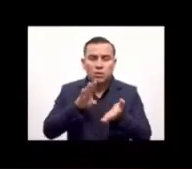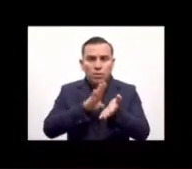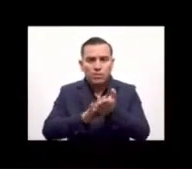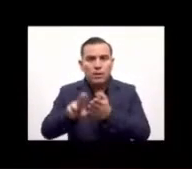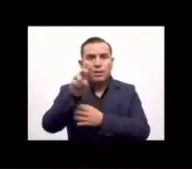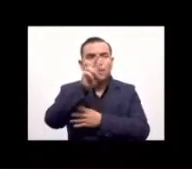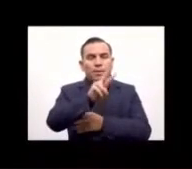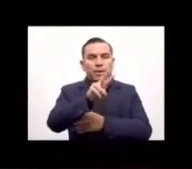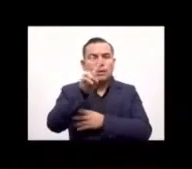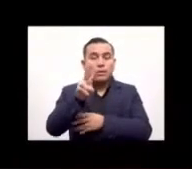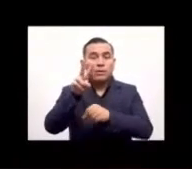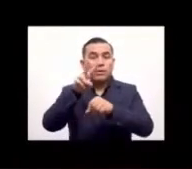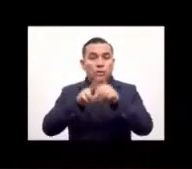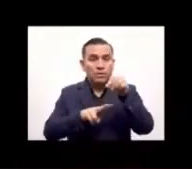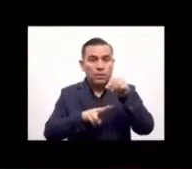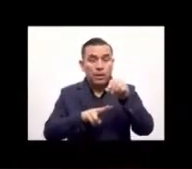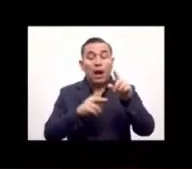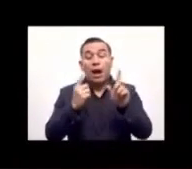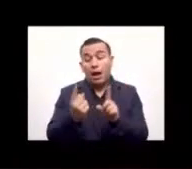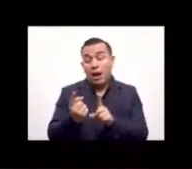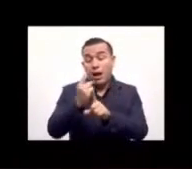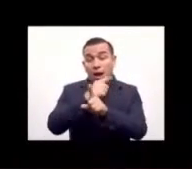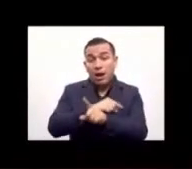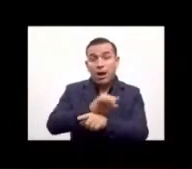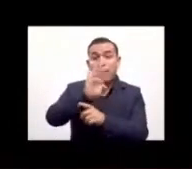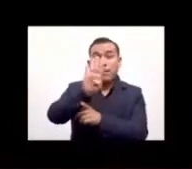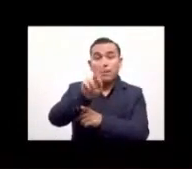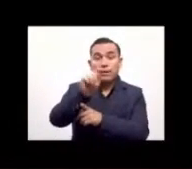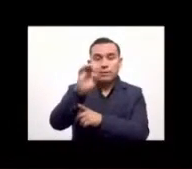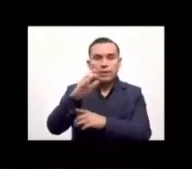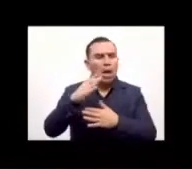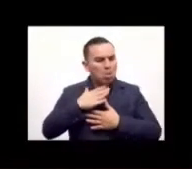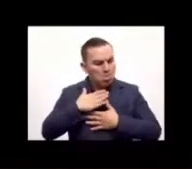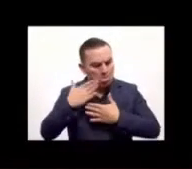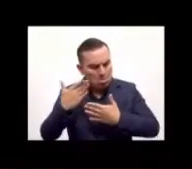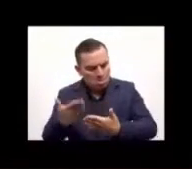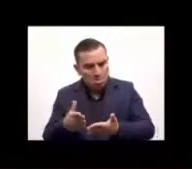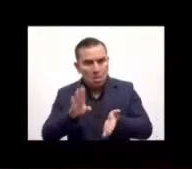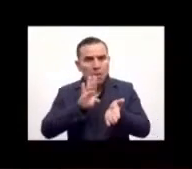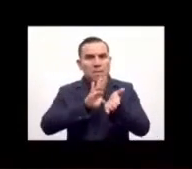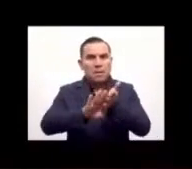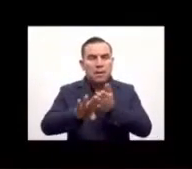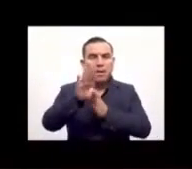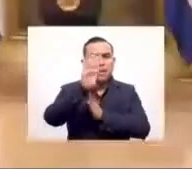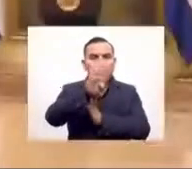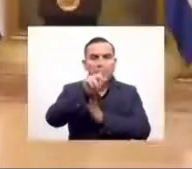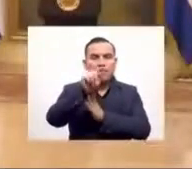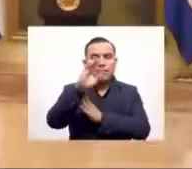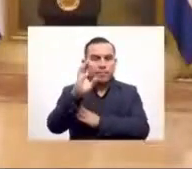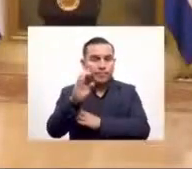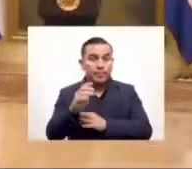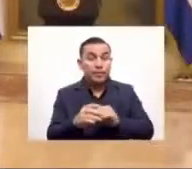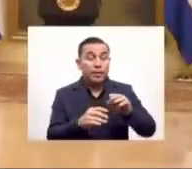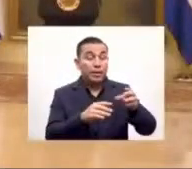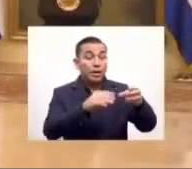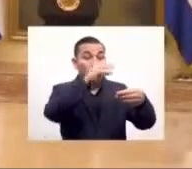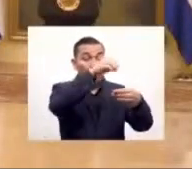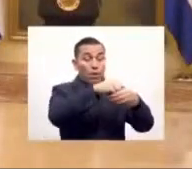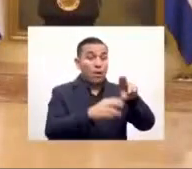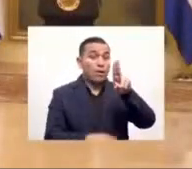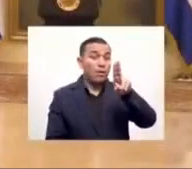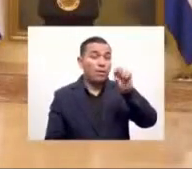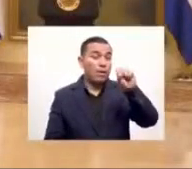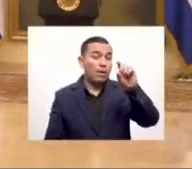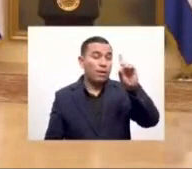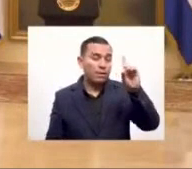lo delego a los respectivos secretarios que ellos den la cara por todos los días. Yo ya me voy a quitar de en